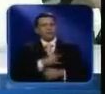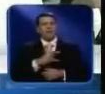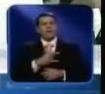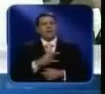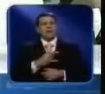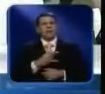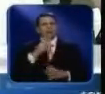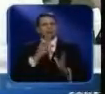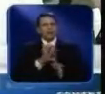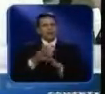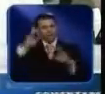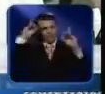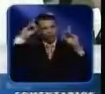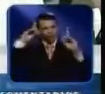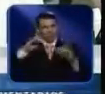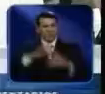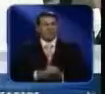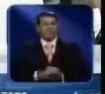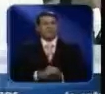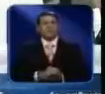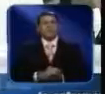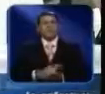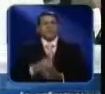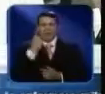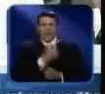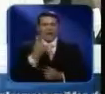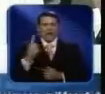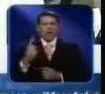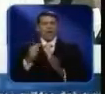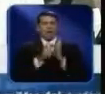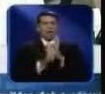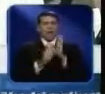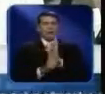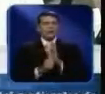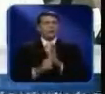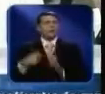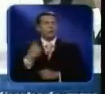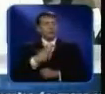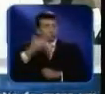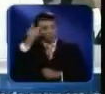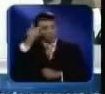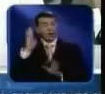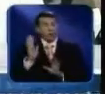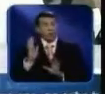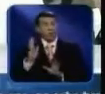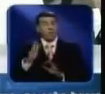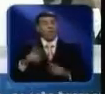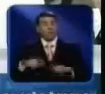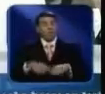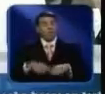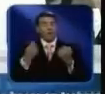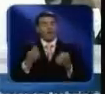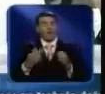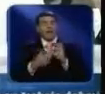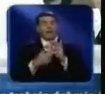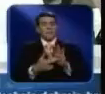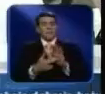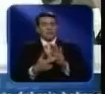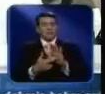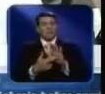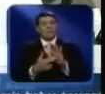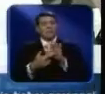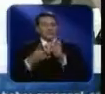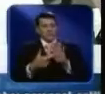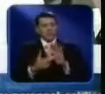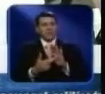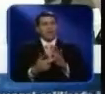docente, y cada uno de esos artículos que creemos afecta la representación estudiantil,